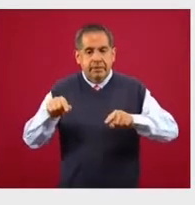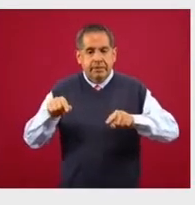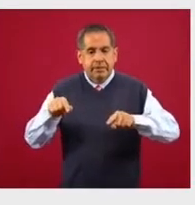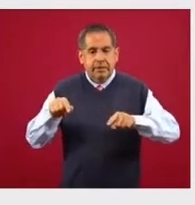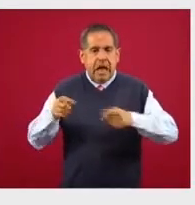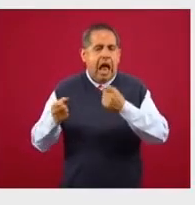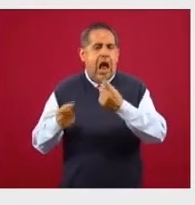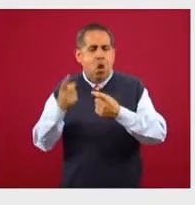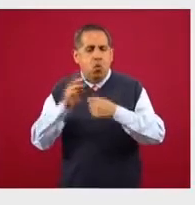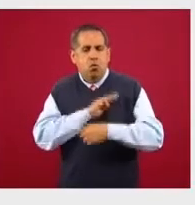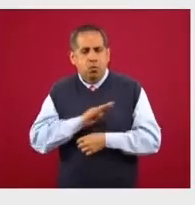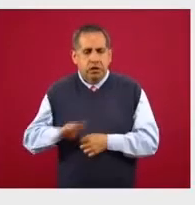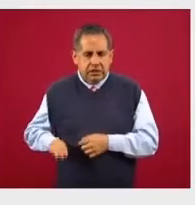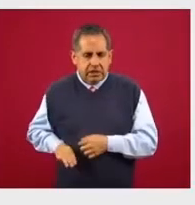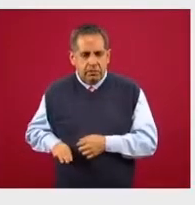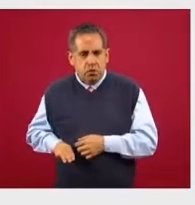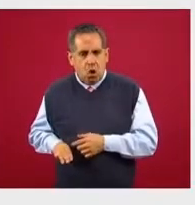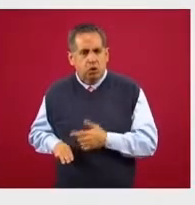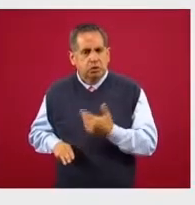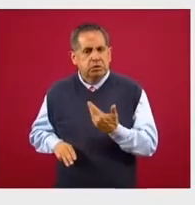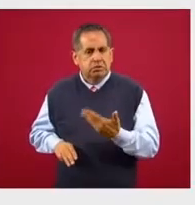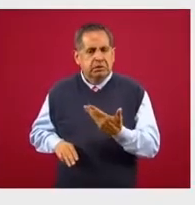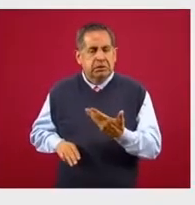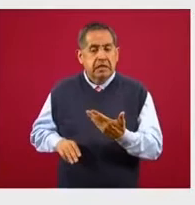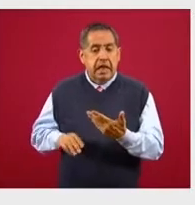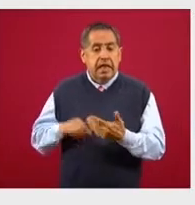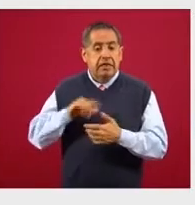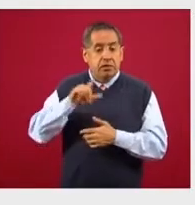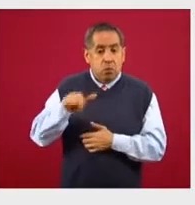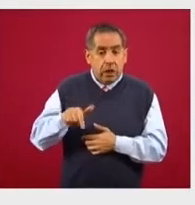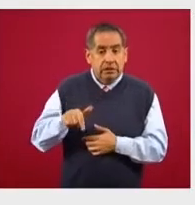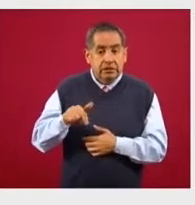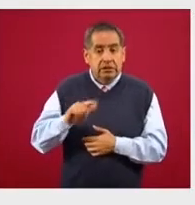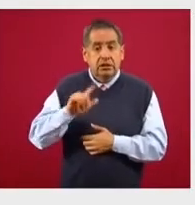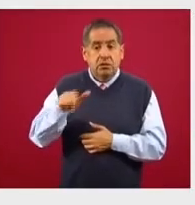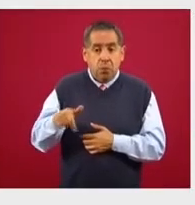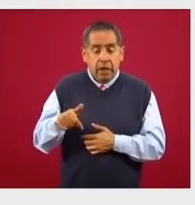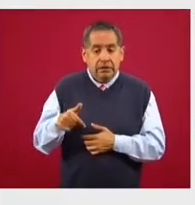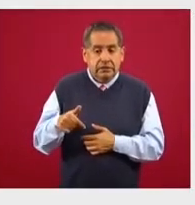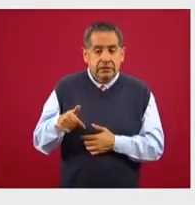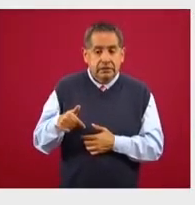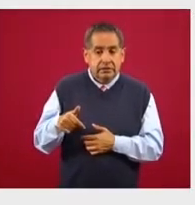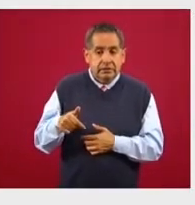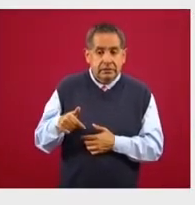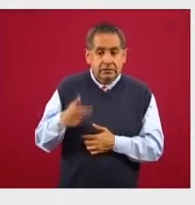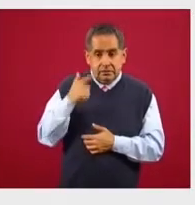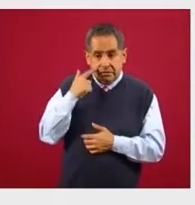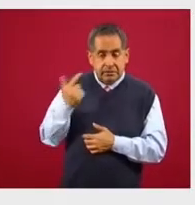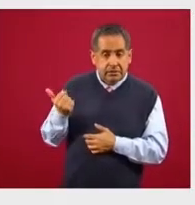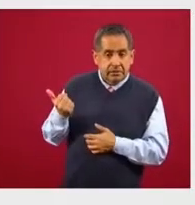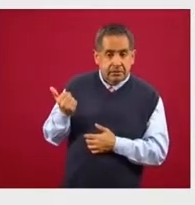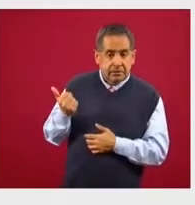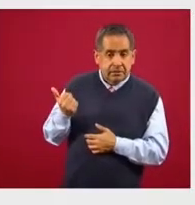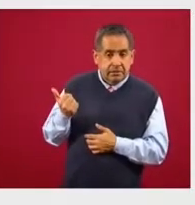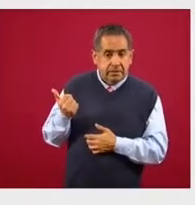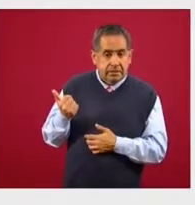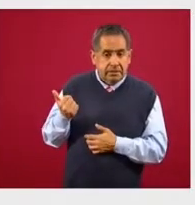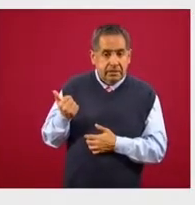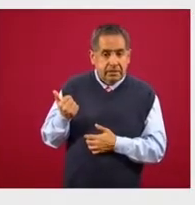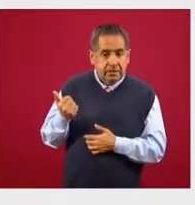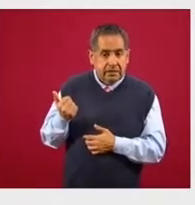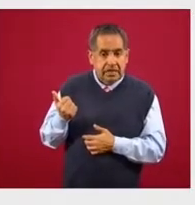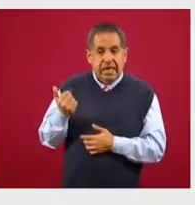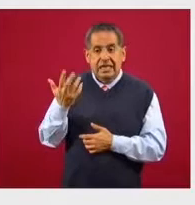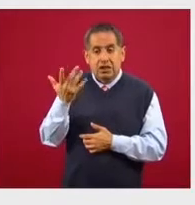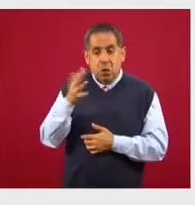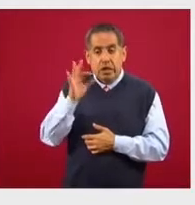solamente algunos municipios. Así se mantiene la 16, la 17, La 18 ya tiene un poquito más, prácticamente